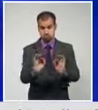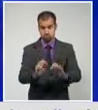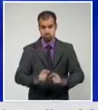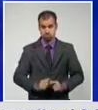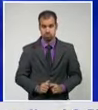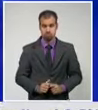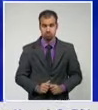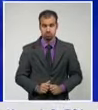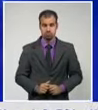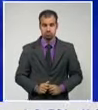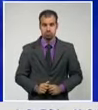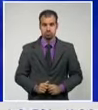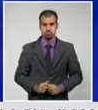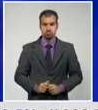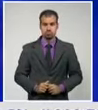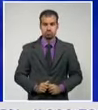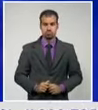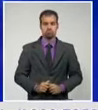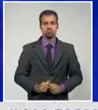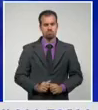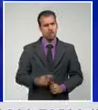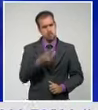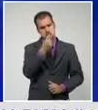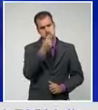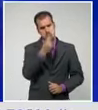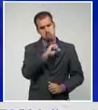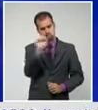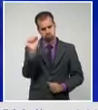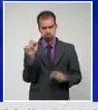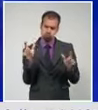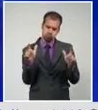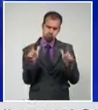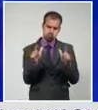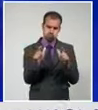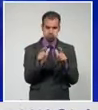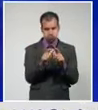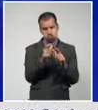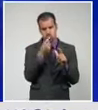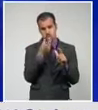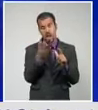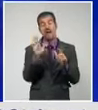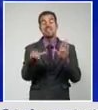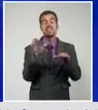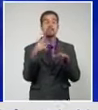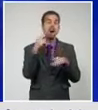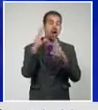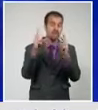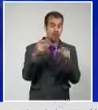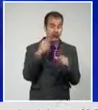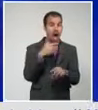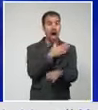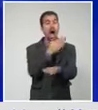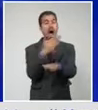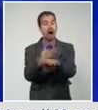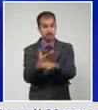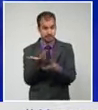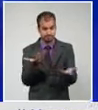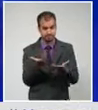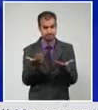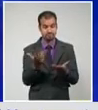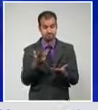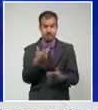pero indiscutiblemente se va a lograr un efecto de acuerdo a los resultados que han estado